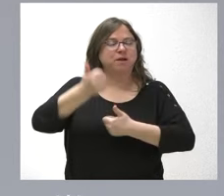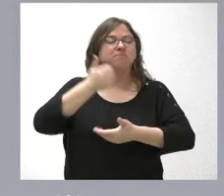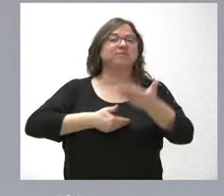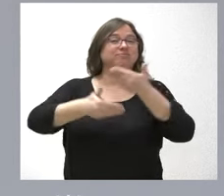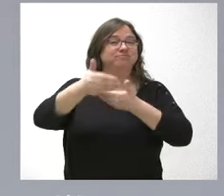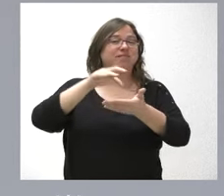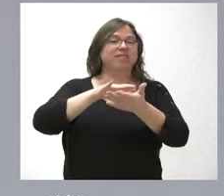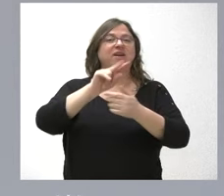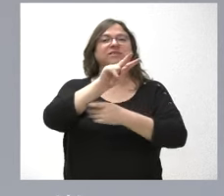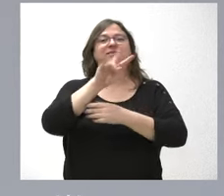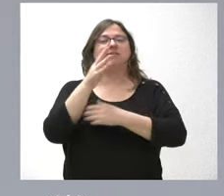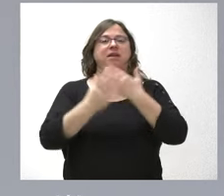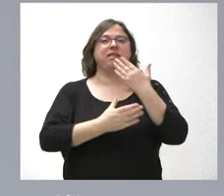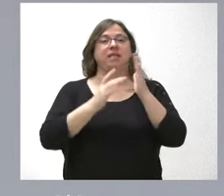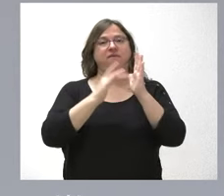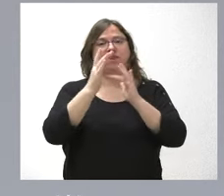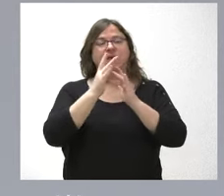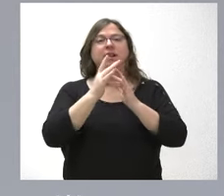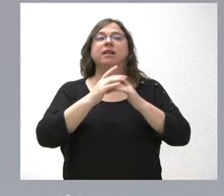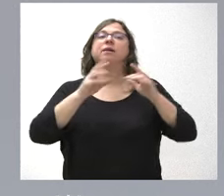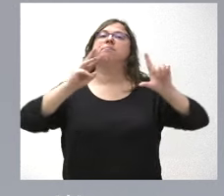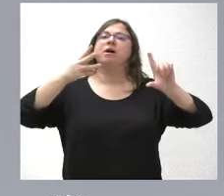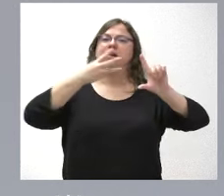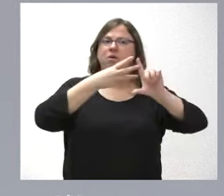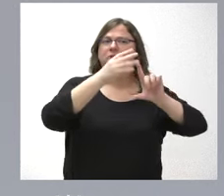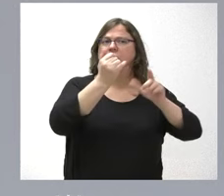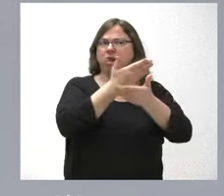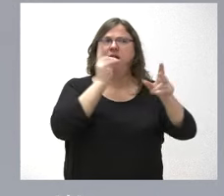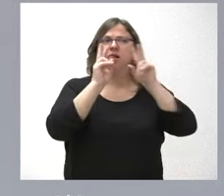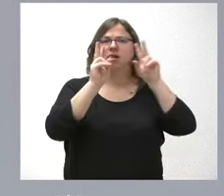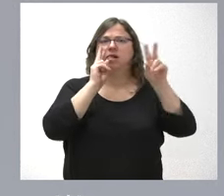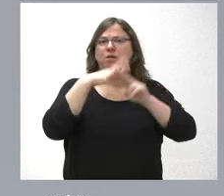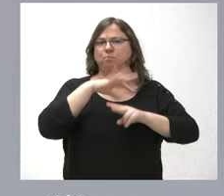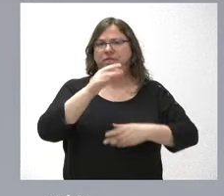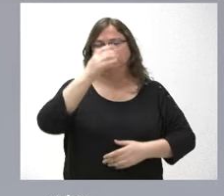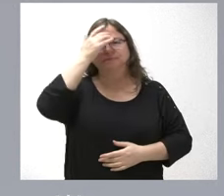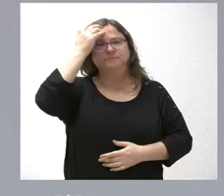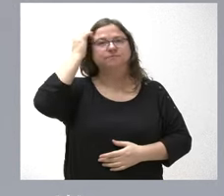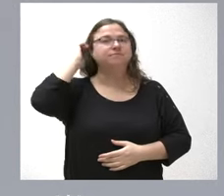abril en una página específica que estará a disposición de todos los ciudadanos,